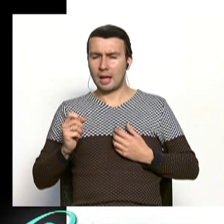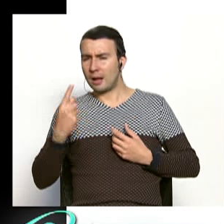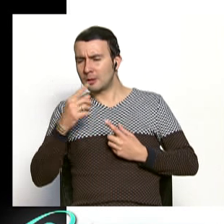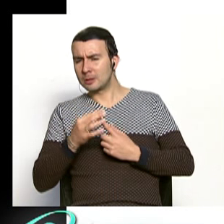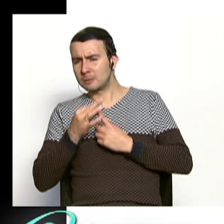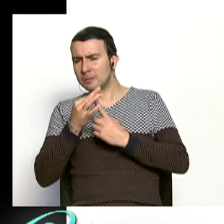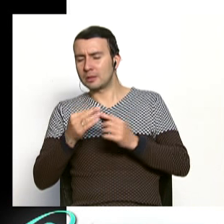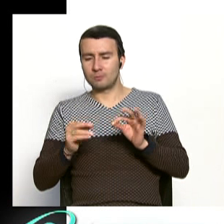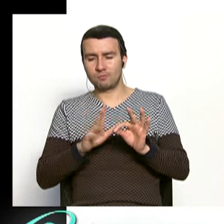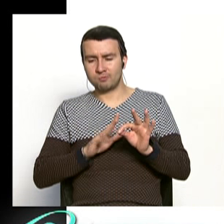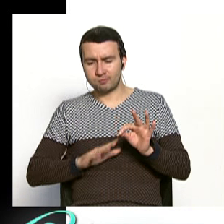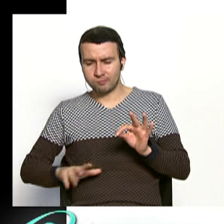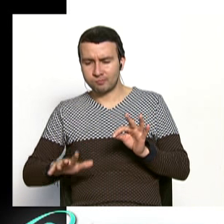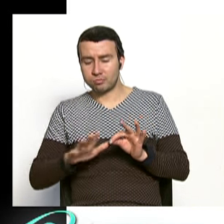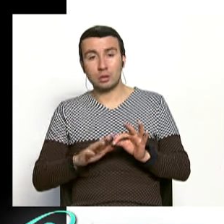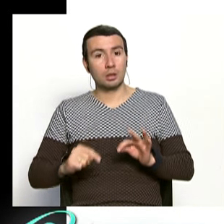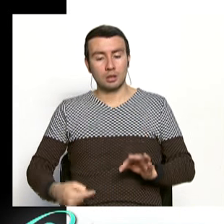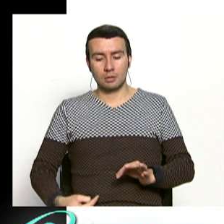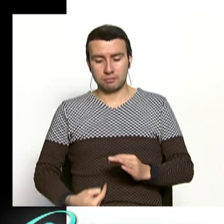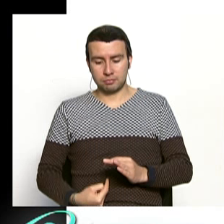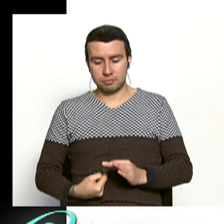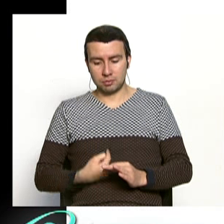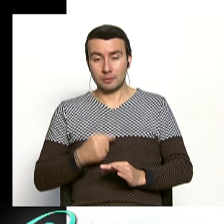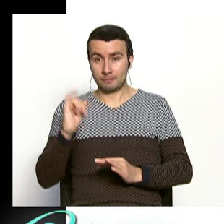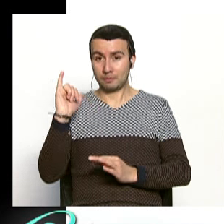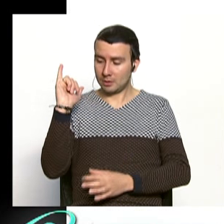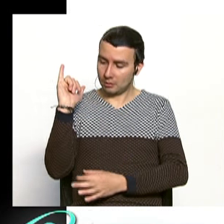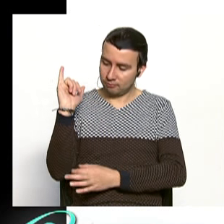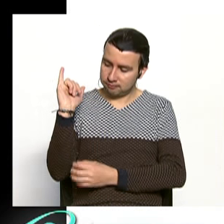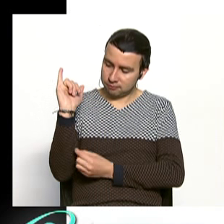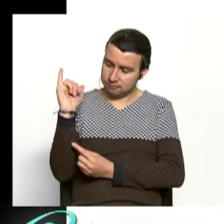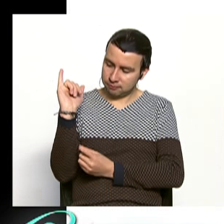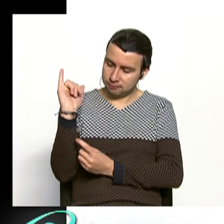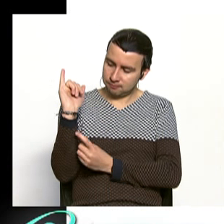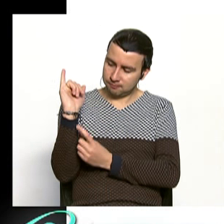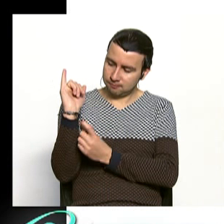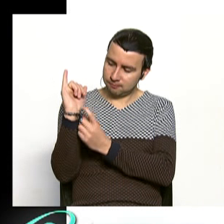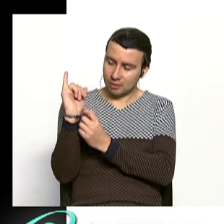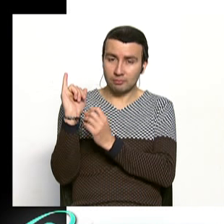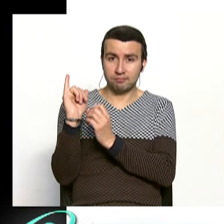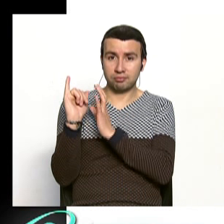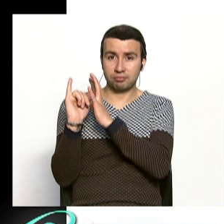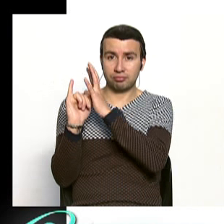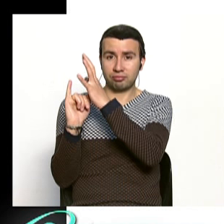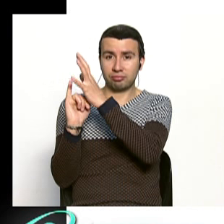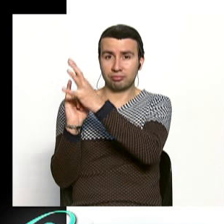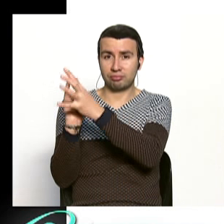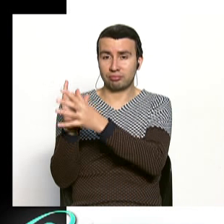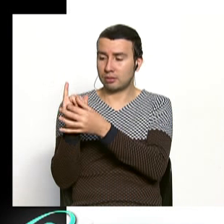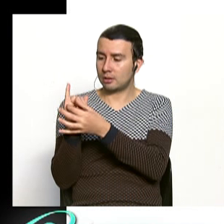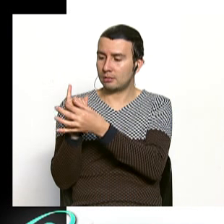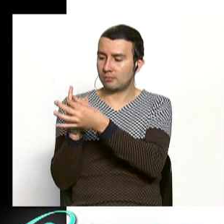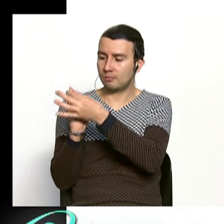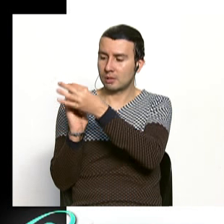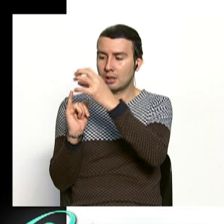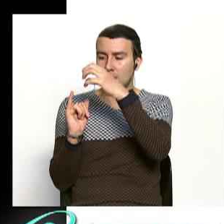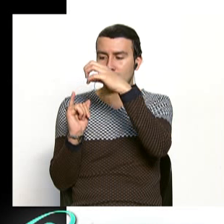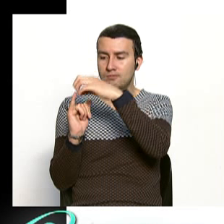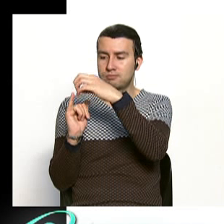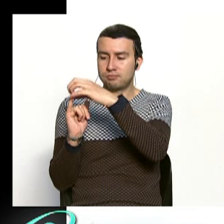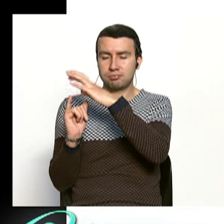bacteria que sube a través del cuello de la matriz y después se disemina a través de la de las trompas hasta la cavidad dentro